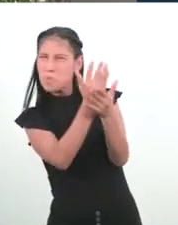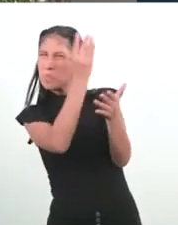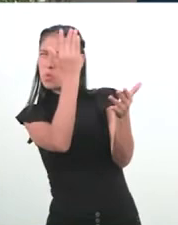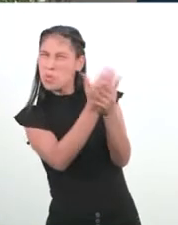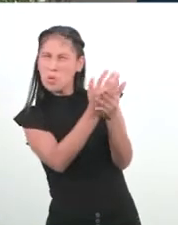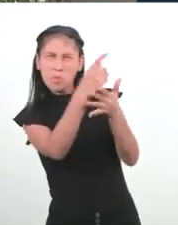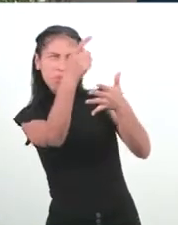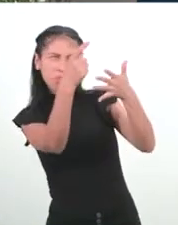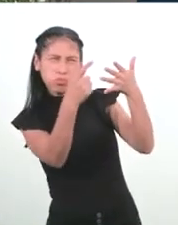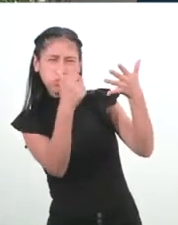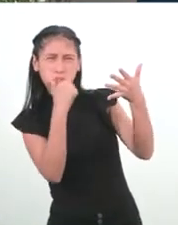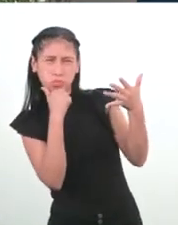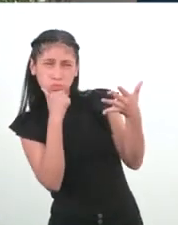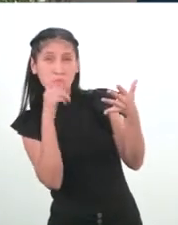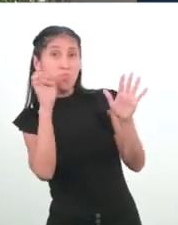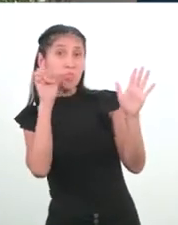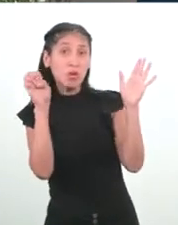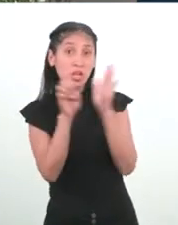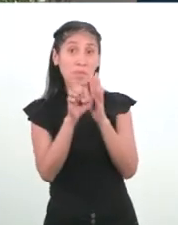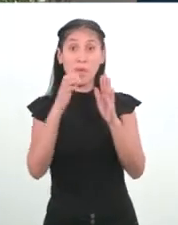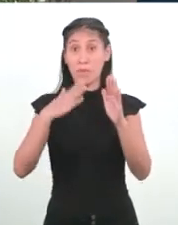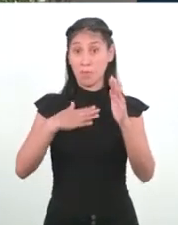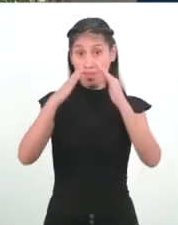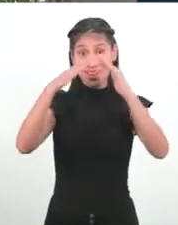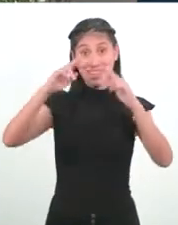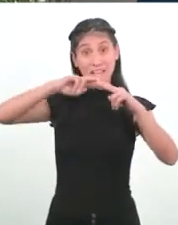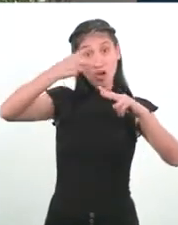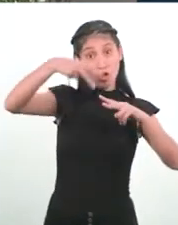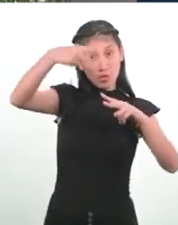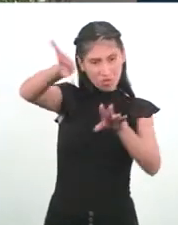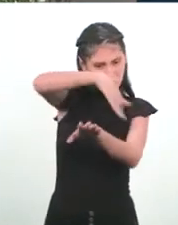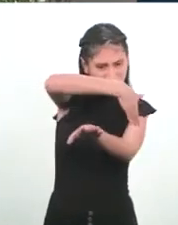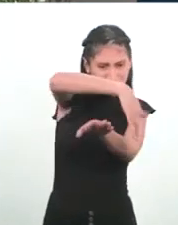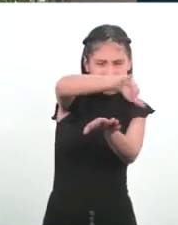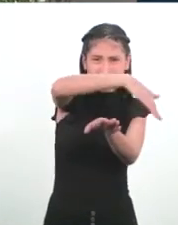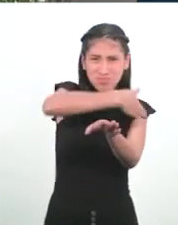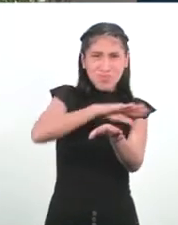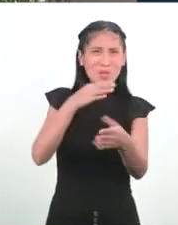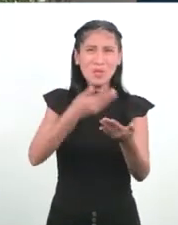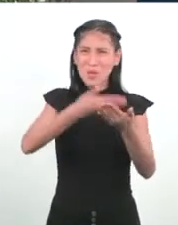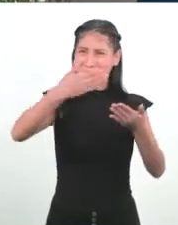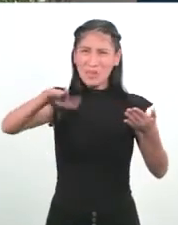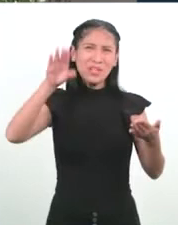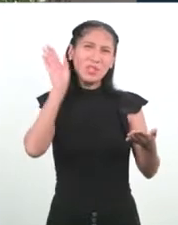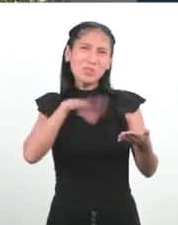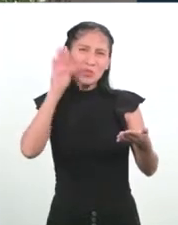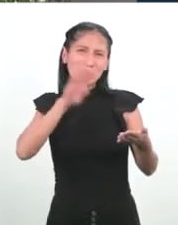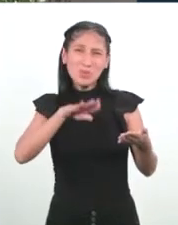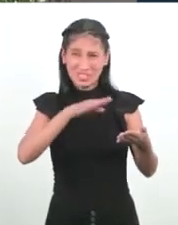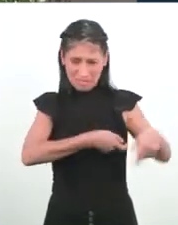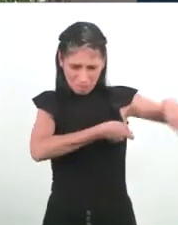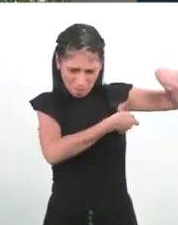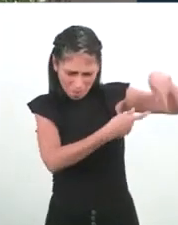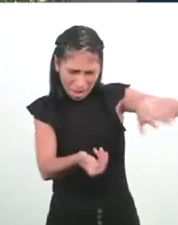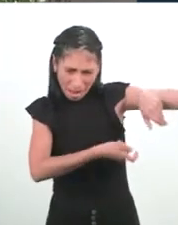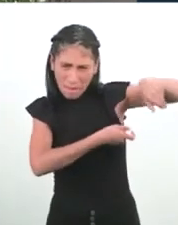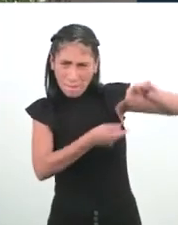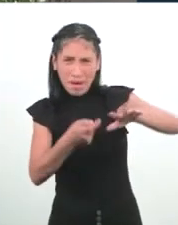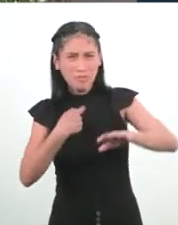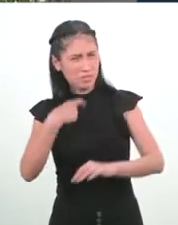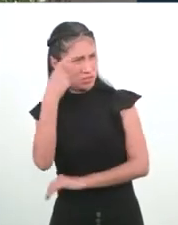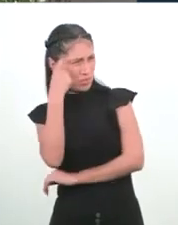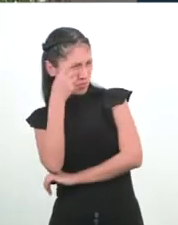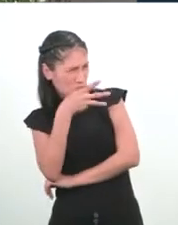aquí, ¿no? Veo mucha basura en mi calle, ¿no? Veo que de repente hay pocas oportunidades para los jóvenes, veo